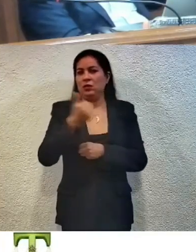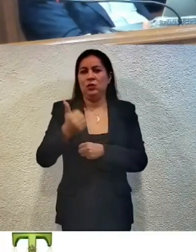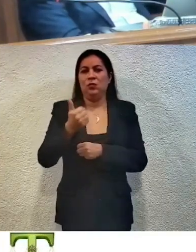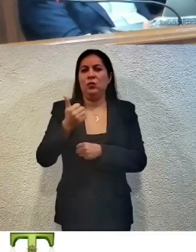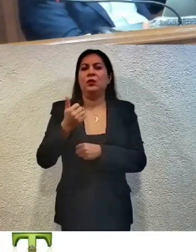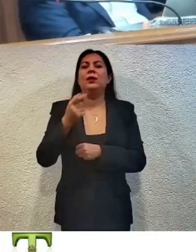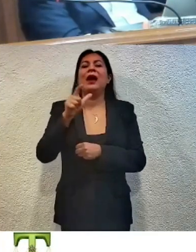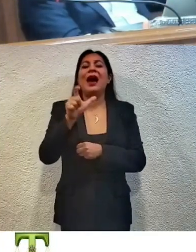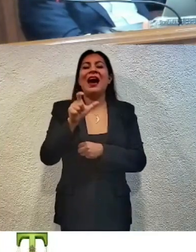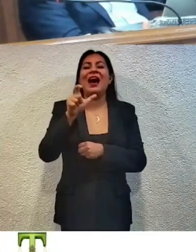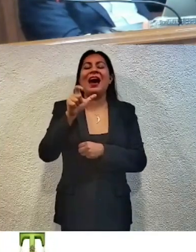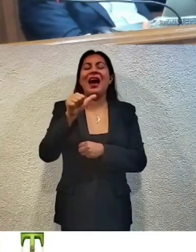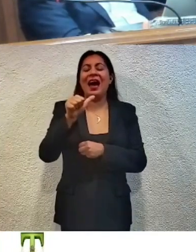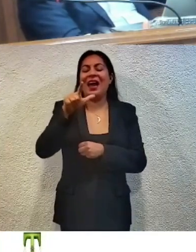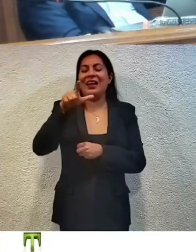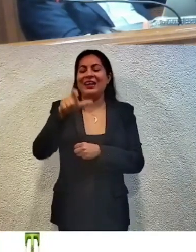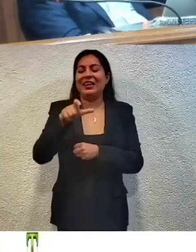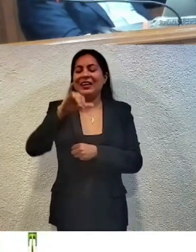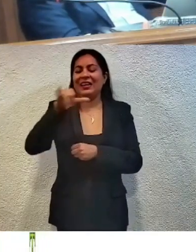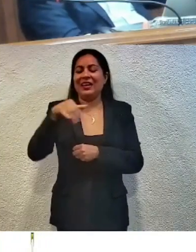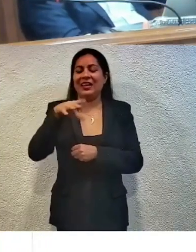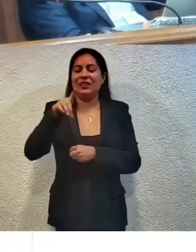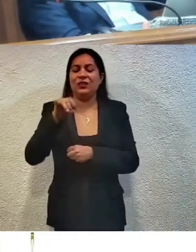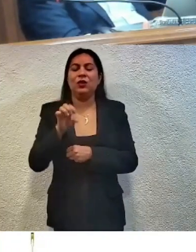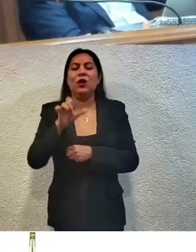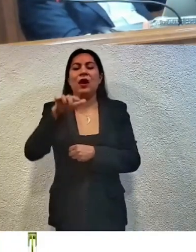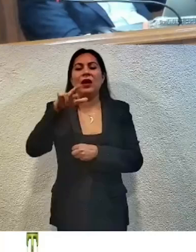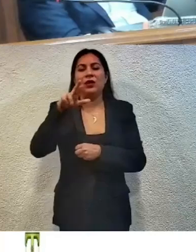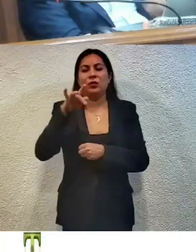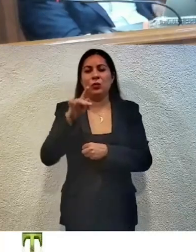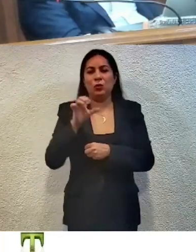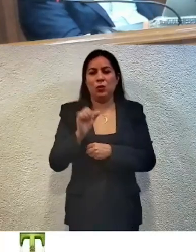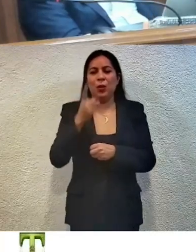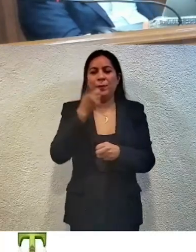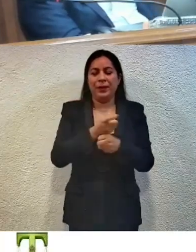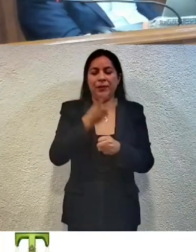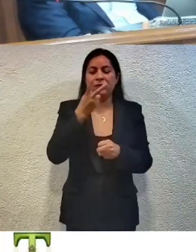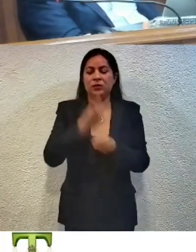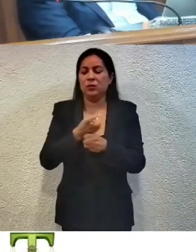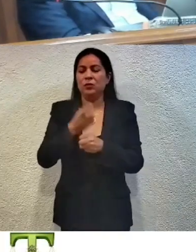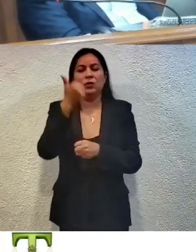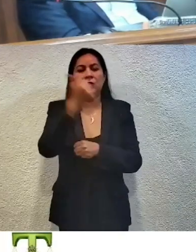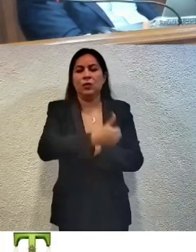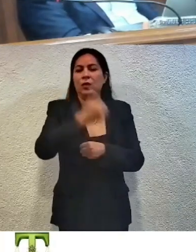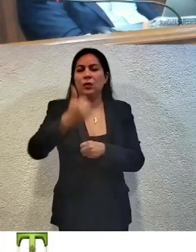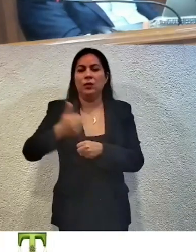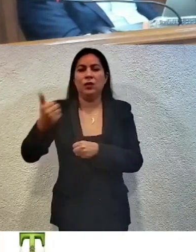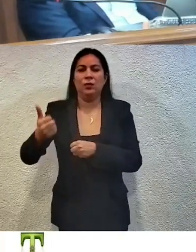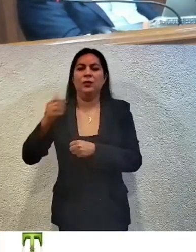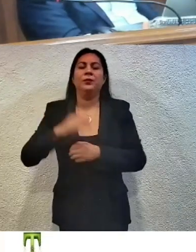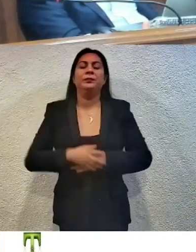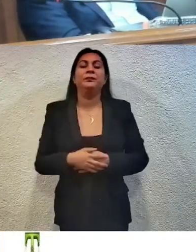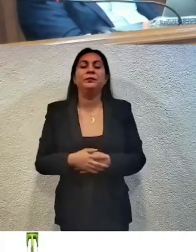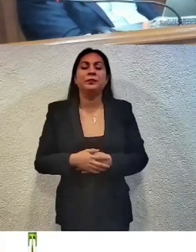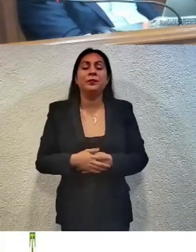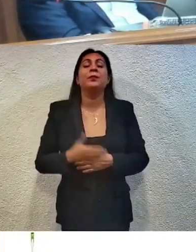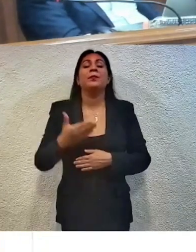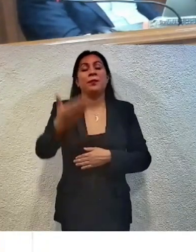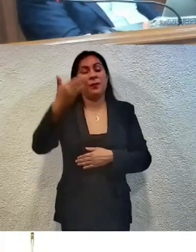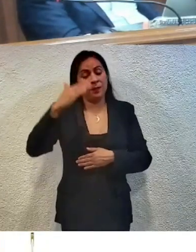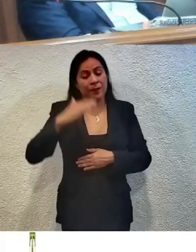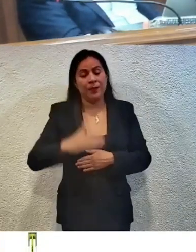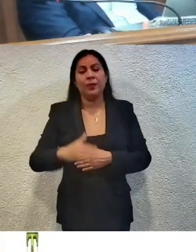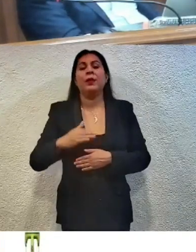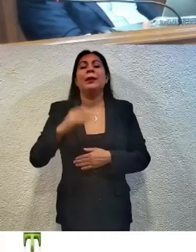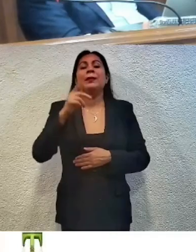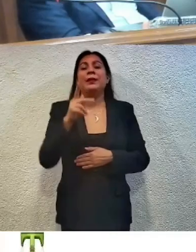y Alejandro Caravia y Casa y Arturo Álvarez Angli, propietarios y suplentes respectivamente. Por cuanto al Partido de